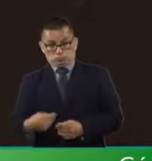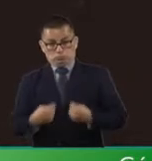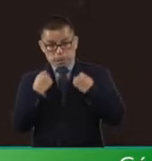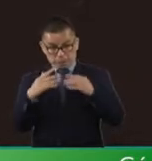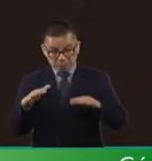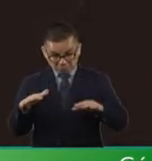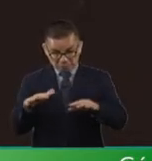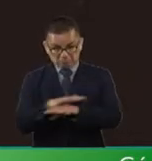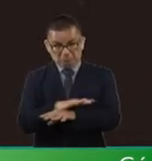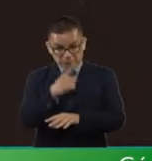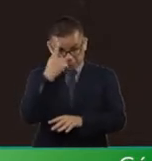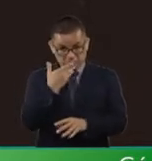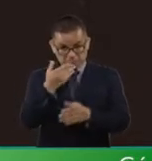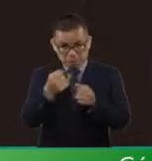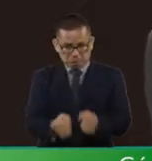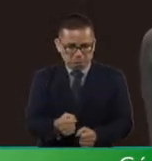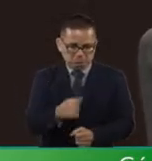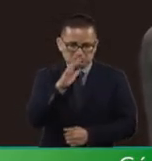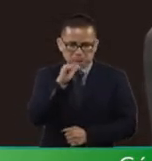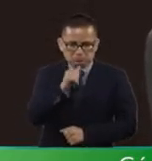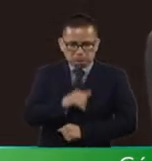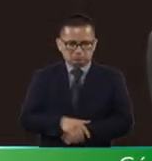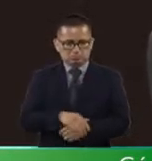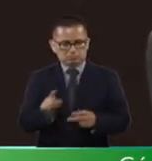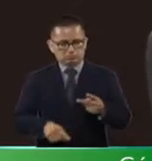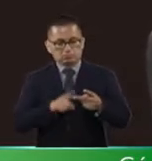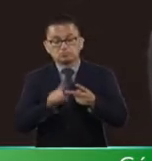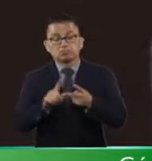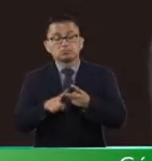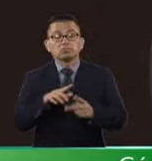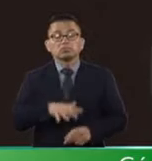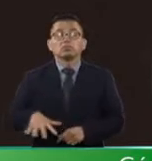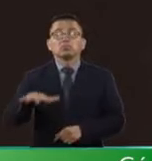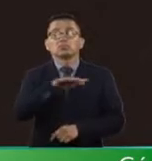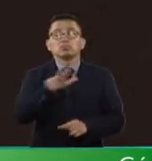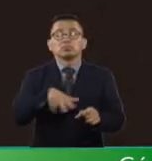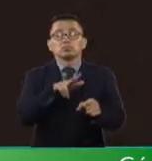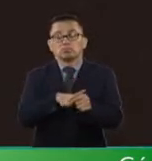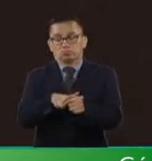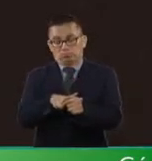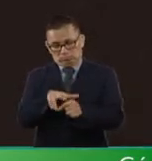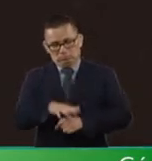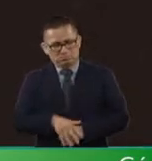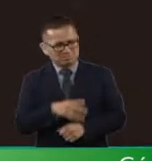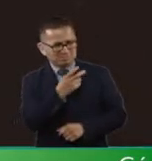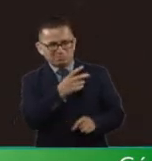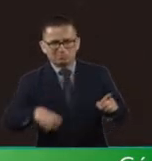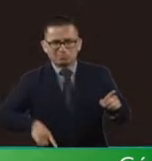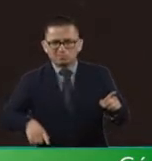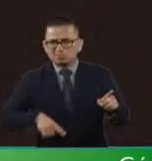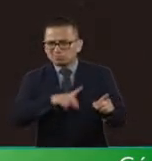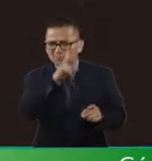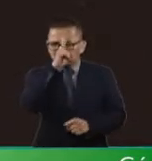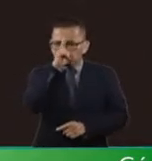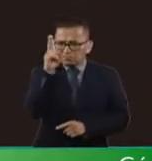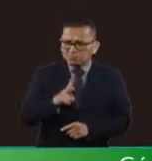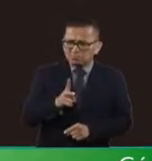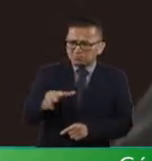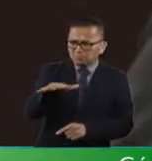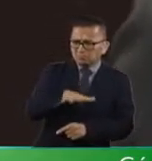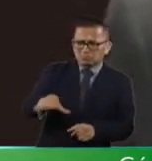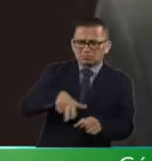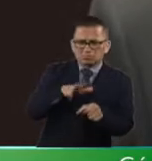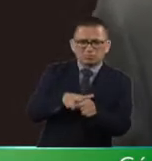fondo en la estrategia de seguridad el medio ambiente este gobierno que concluye pues ha sido el enemigo Público número uno de la